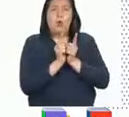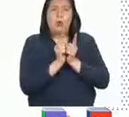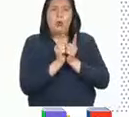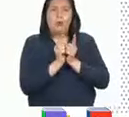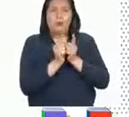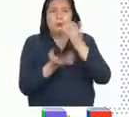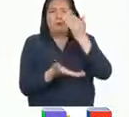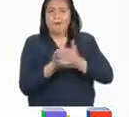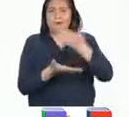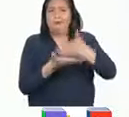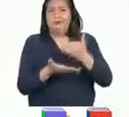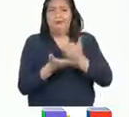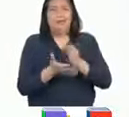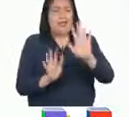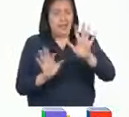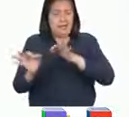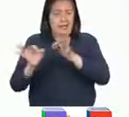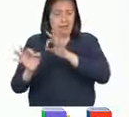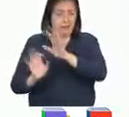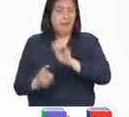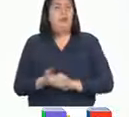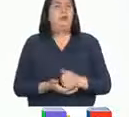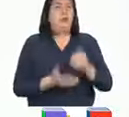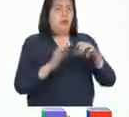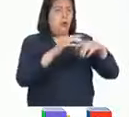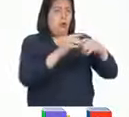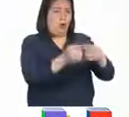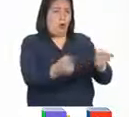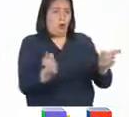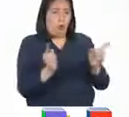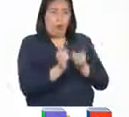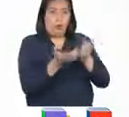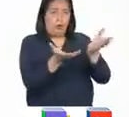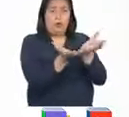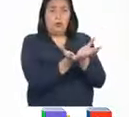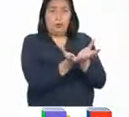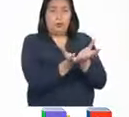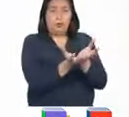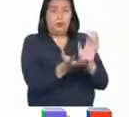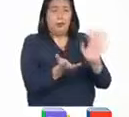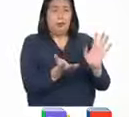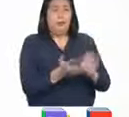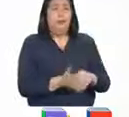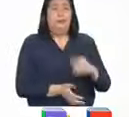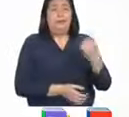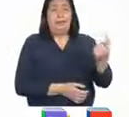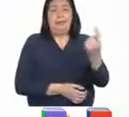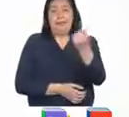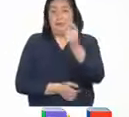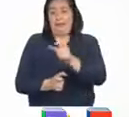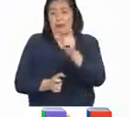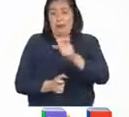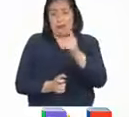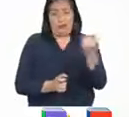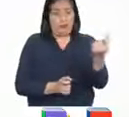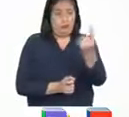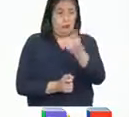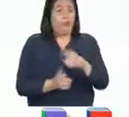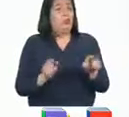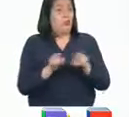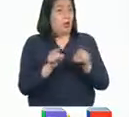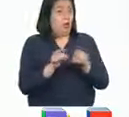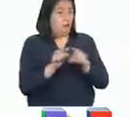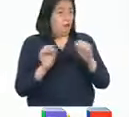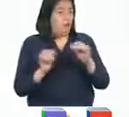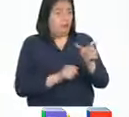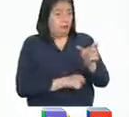Les explico. Imagina que dividimos una torta de modo que cada persona reciba una porción del mismo